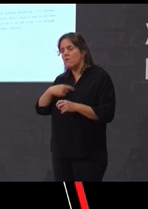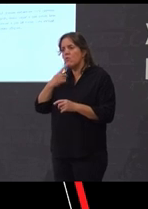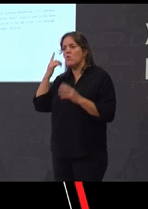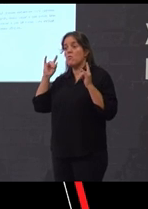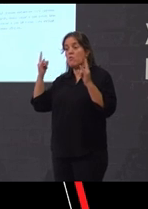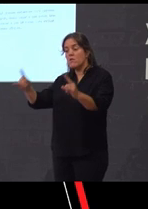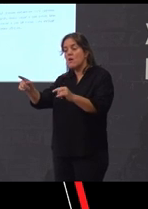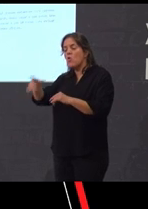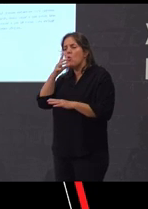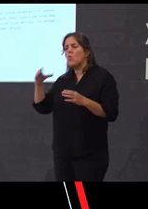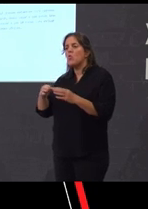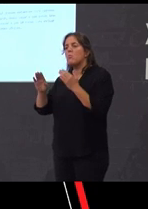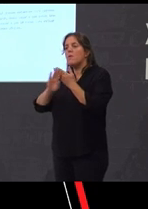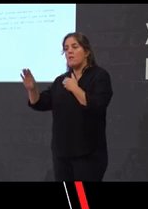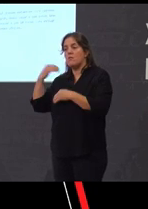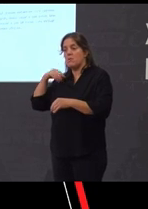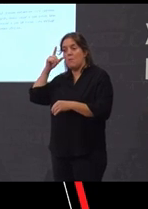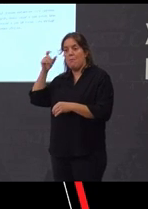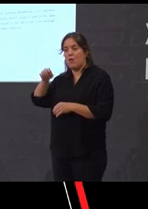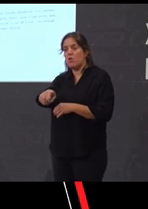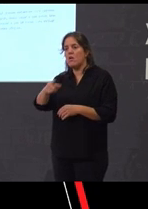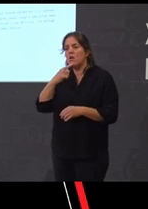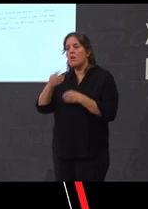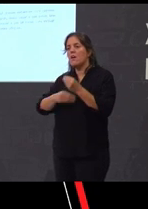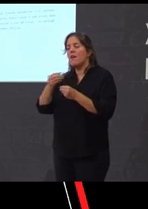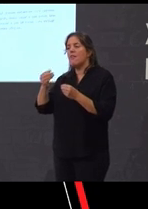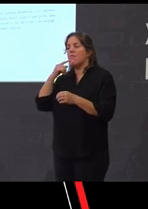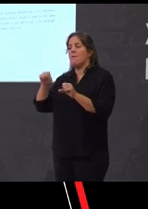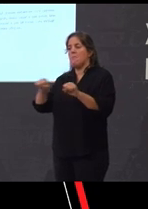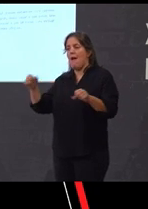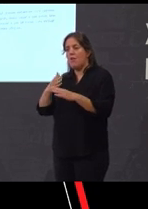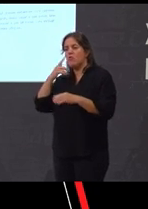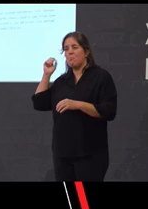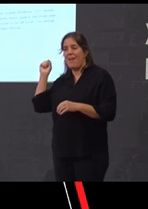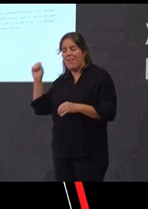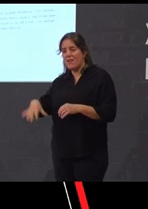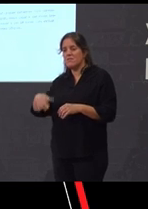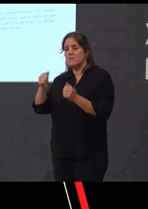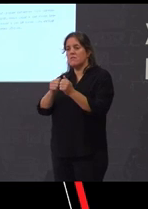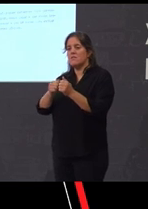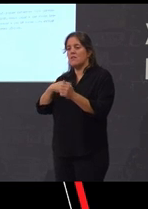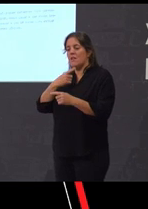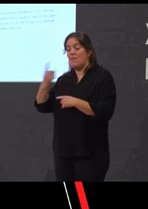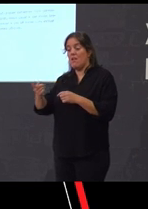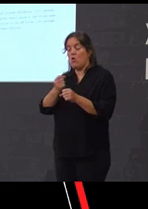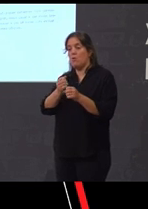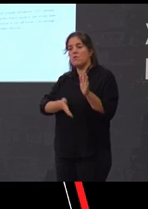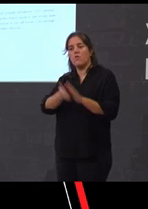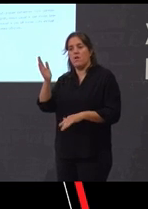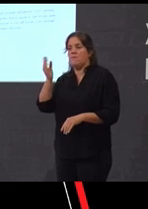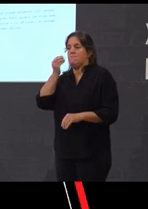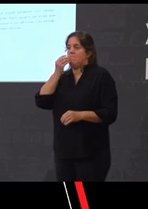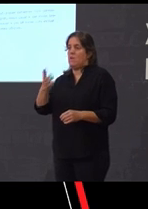de veciños da devandita parroquia, armados con paus, apeiros de labranza e pedras, dixeron aos obreiros que marchasen polas boas, ou